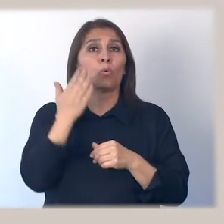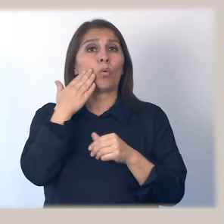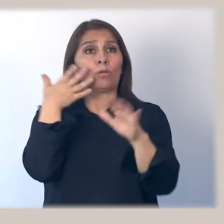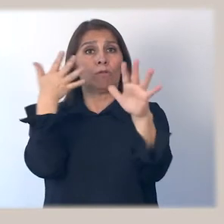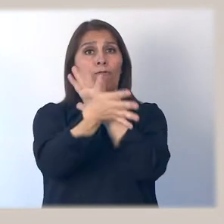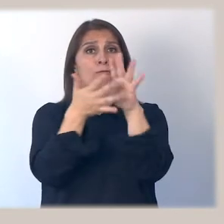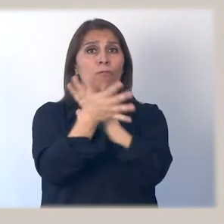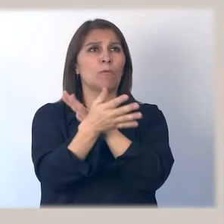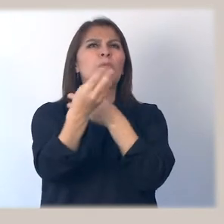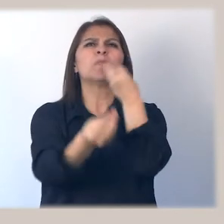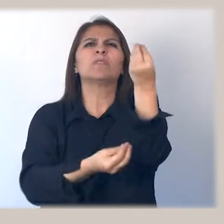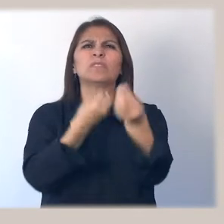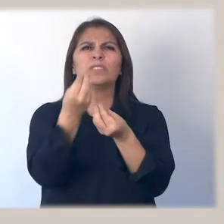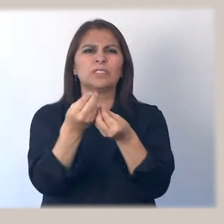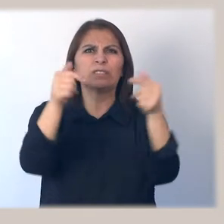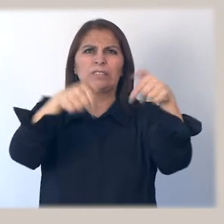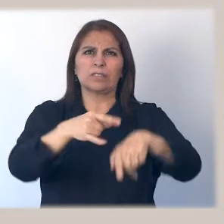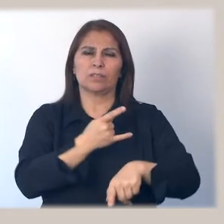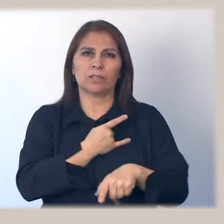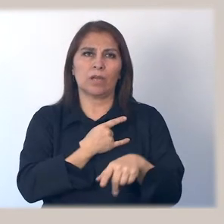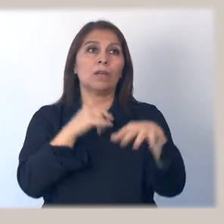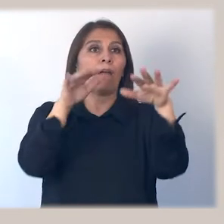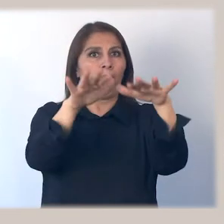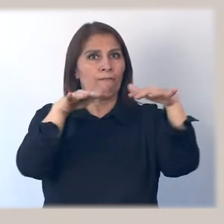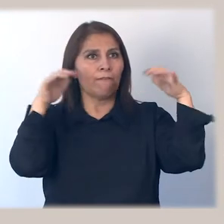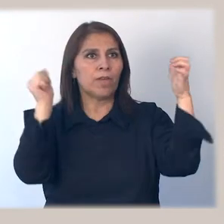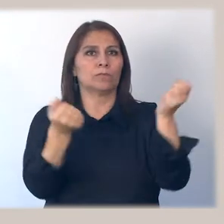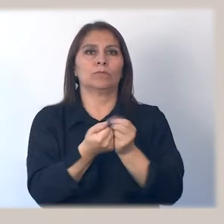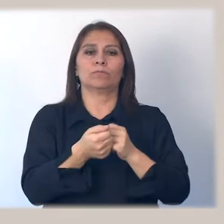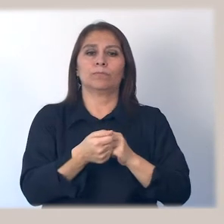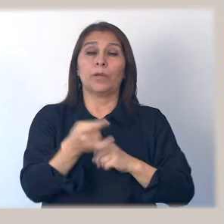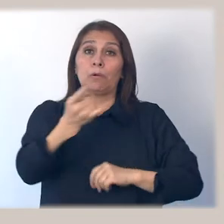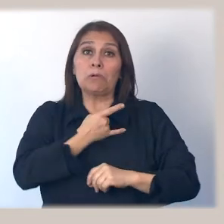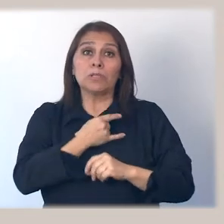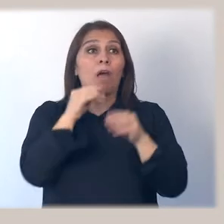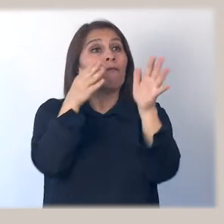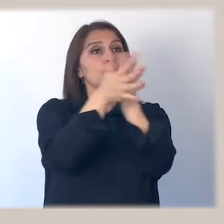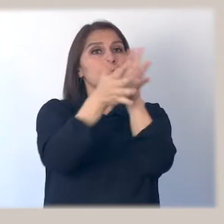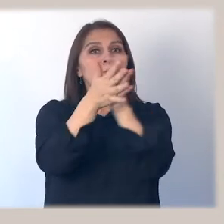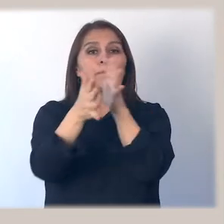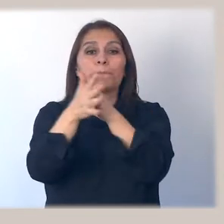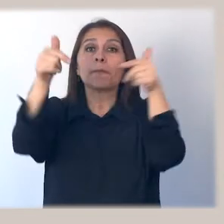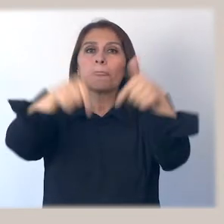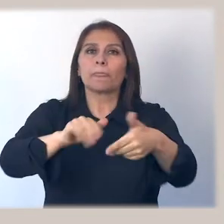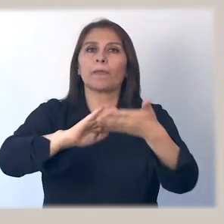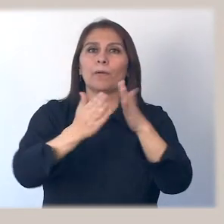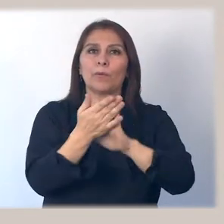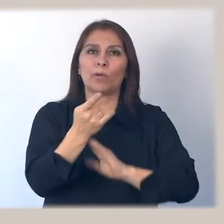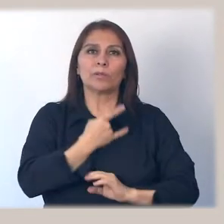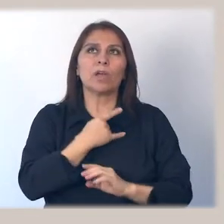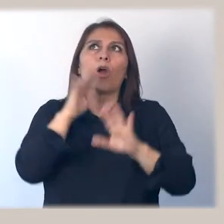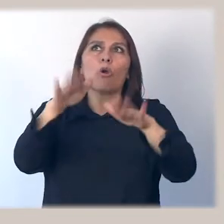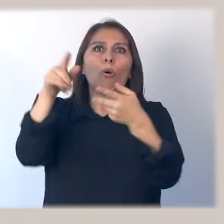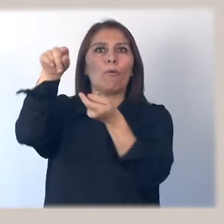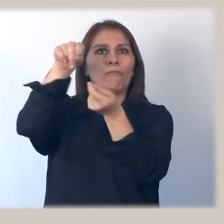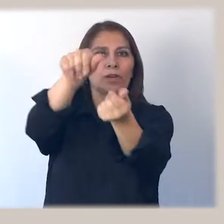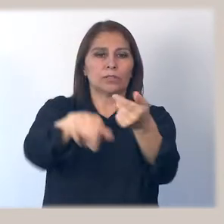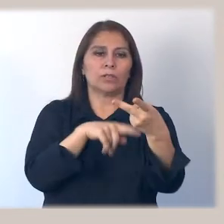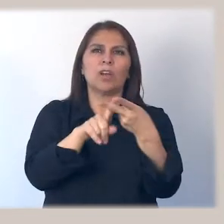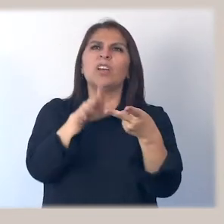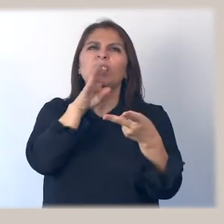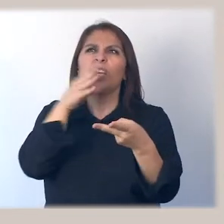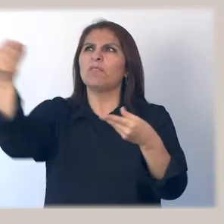sistemáticamente. En la rendición de cuentas se realizan eventos en donde la administración informa a la comunidad universitaria sobre los